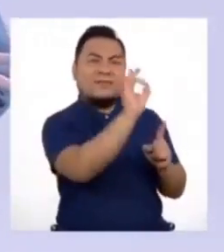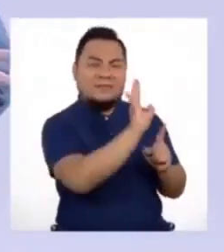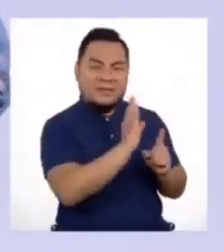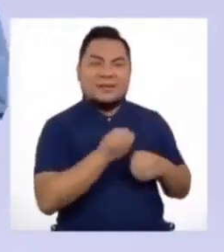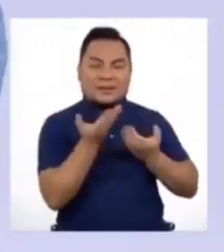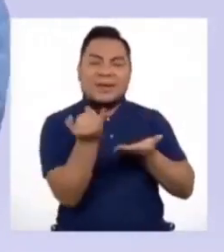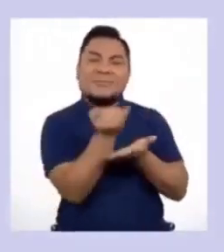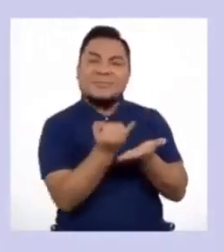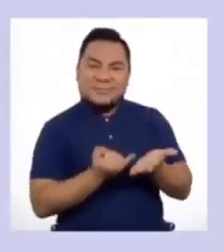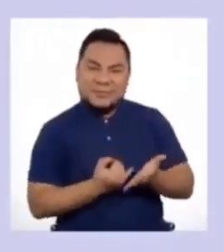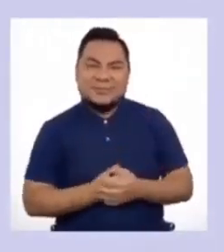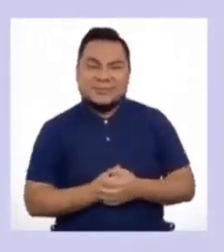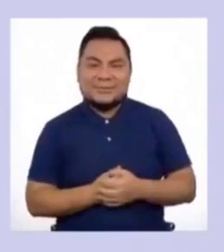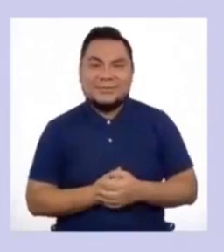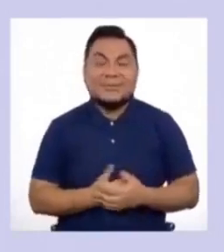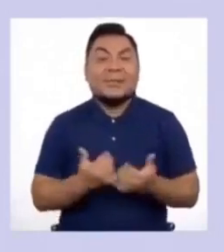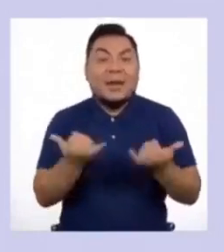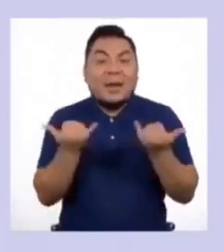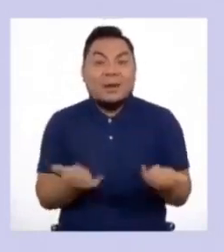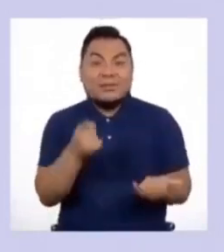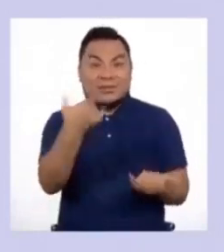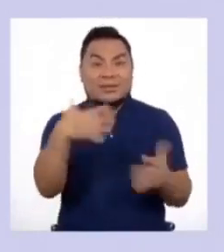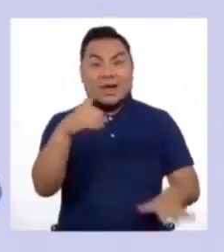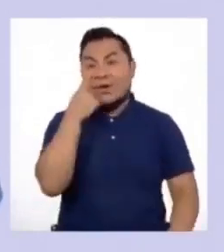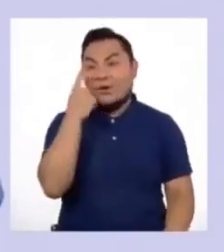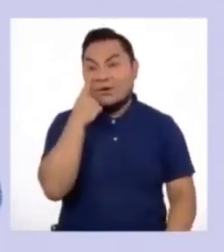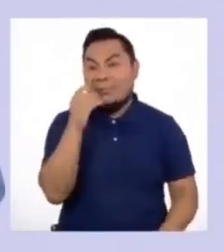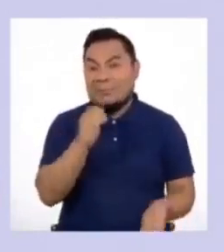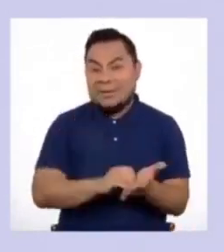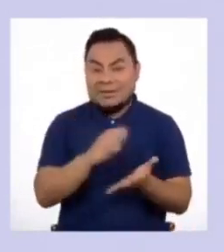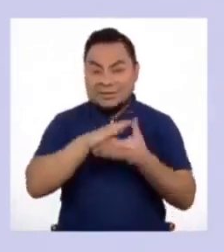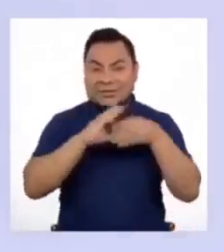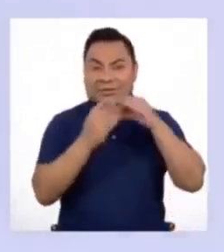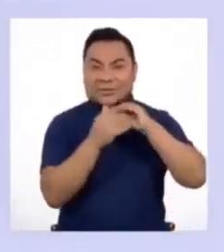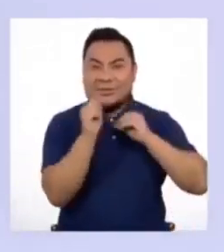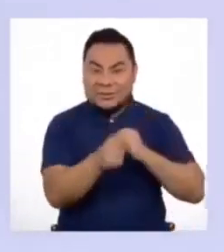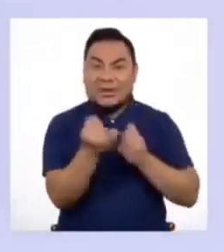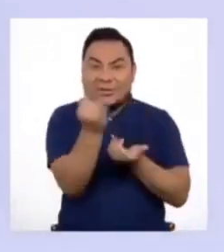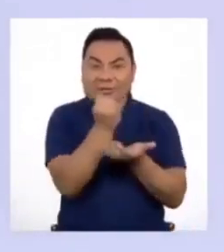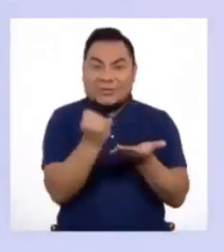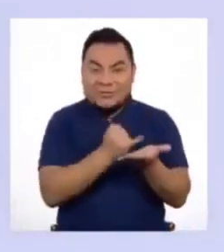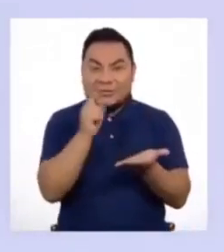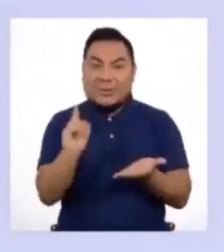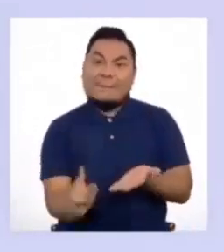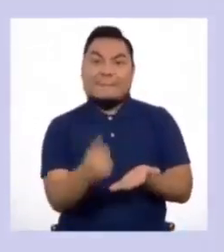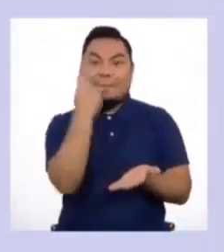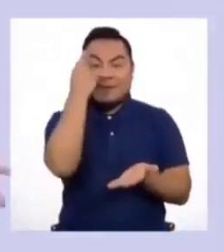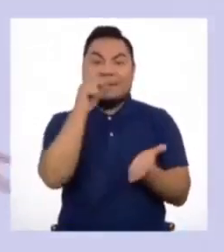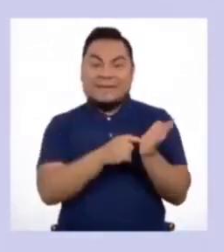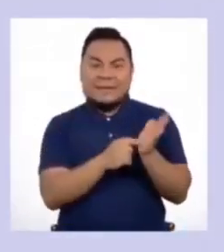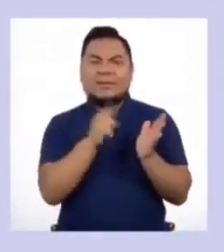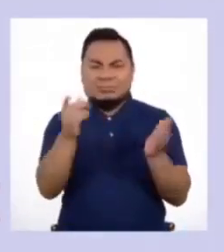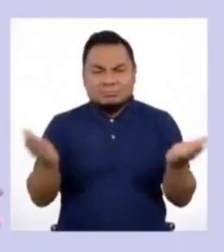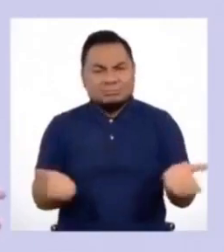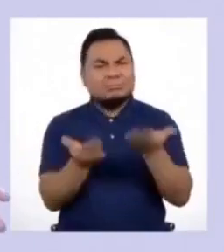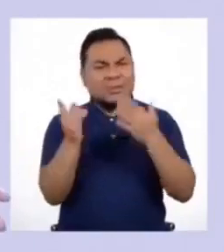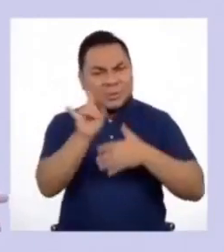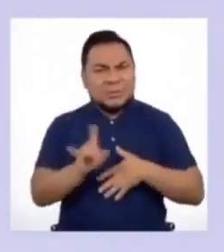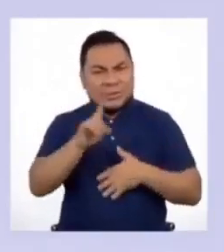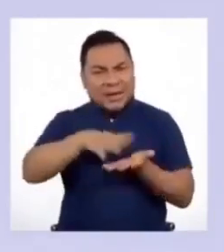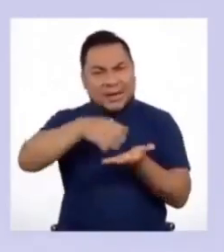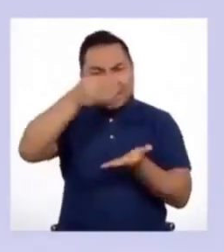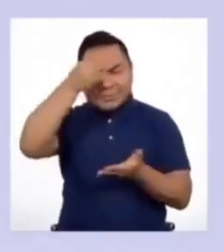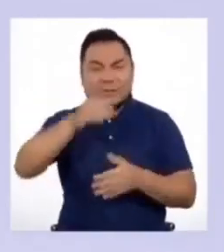el dibujo. Ahora que ya conoces más sobre la historieta y sobre el dibujo como su principal recurso, anímate a usar lo